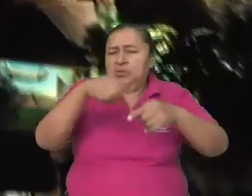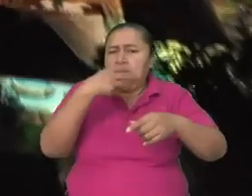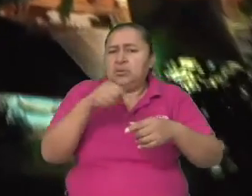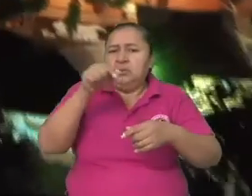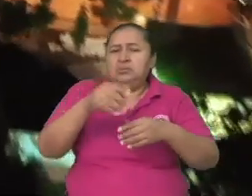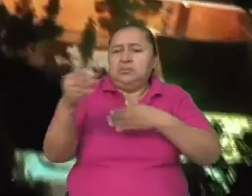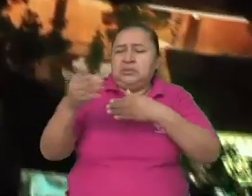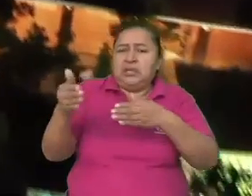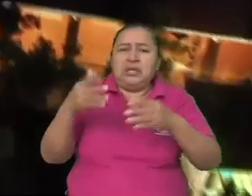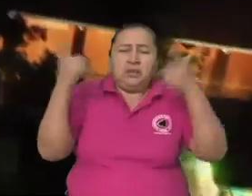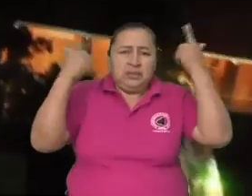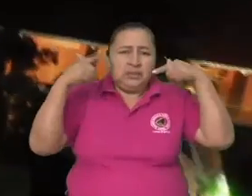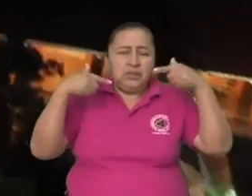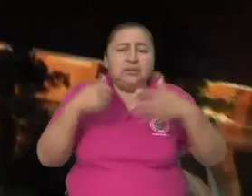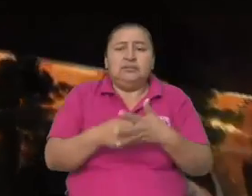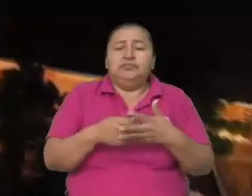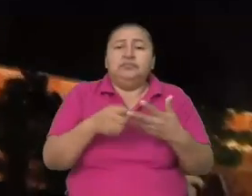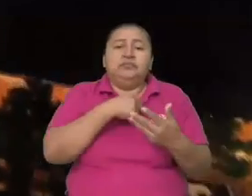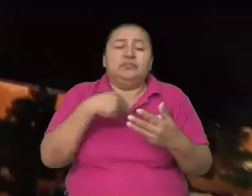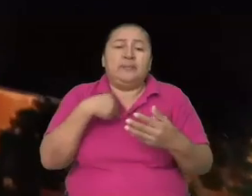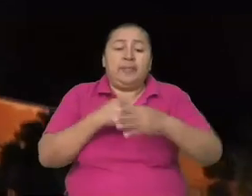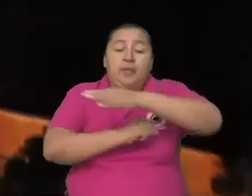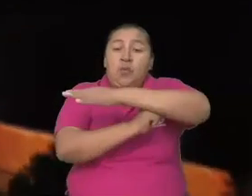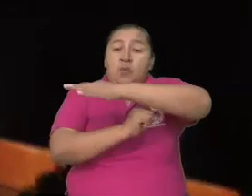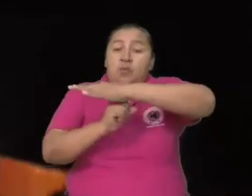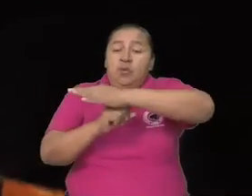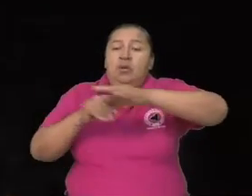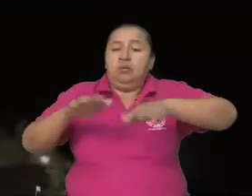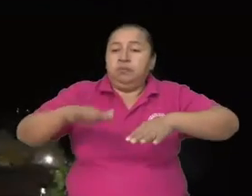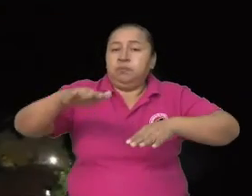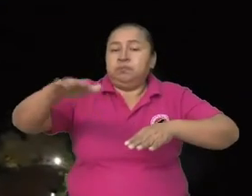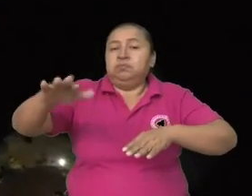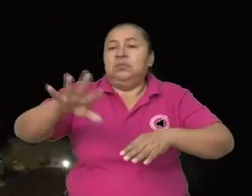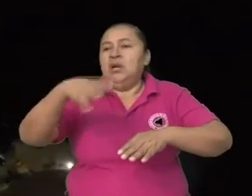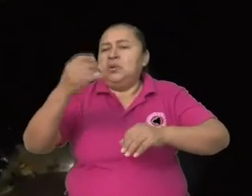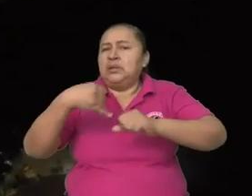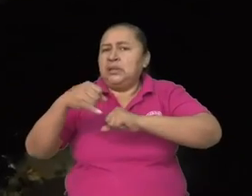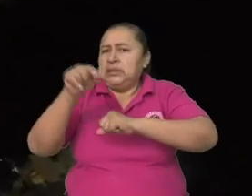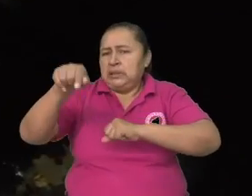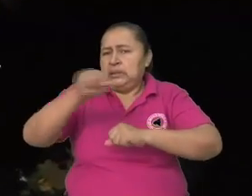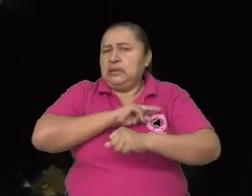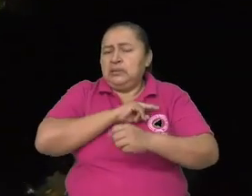de Masaya. Vamos a hacer un muelle flotante para la otra islita que está ahí.